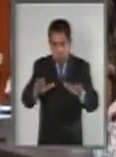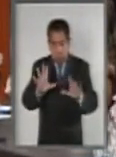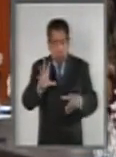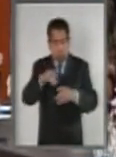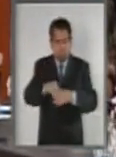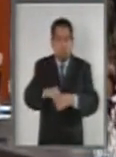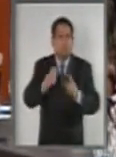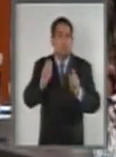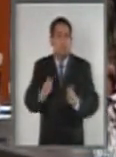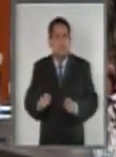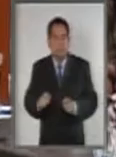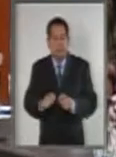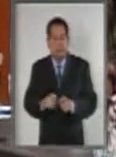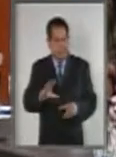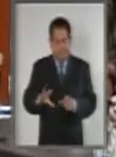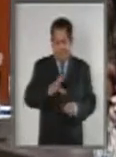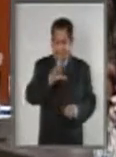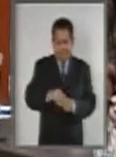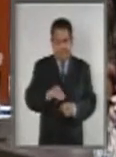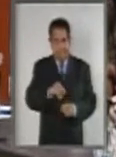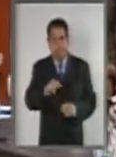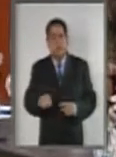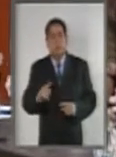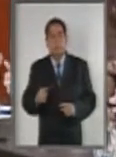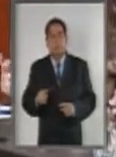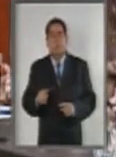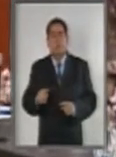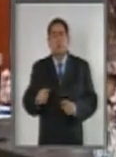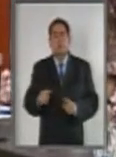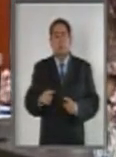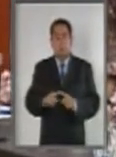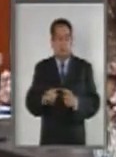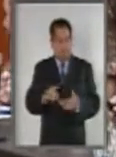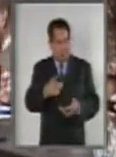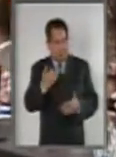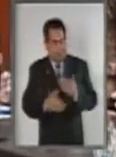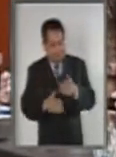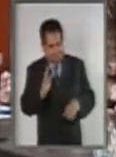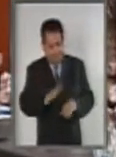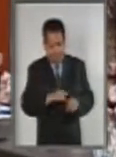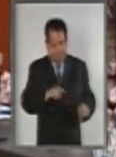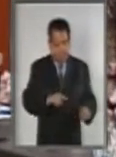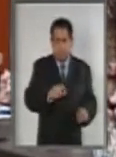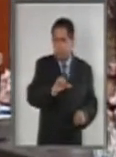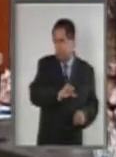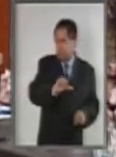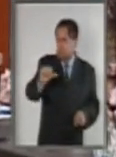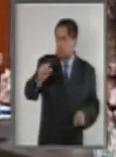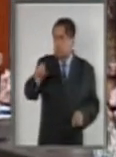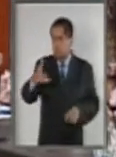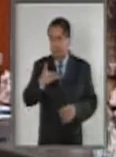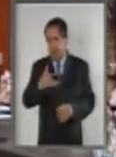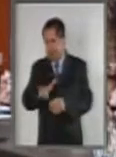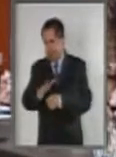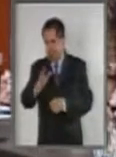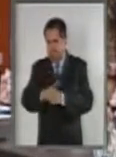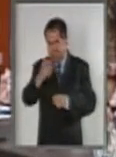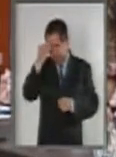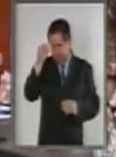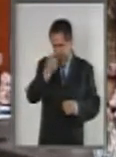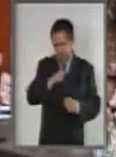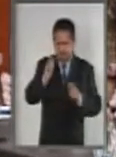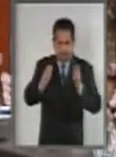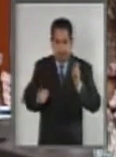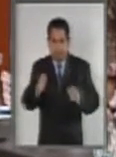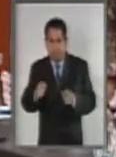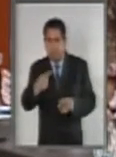nos referimos al rango completo, desde los menos favorecidos hasta los que tienen talento significativo